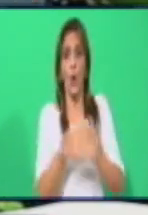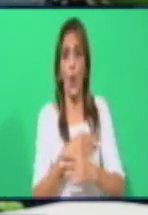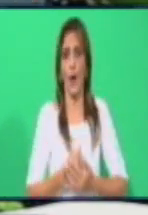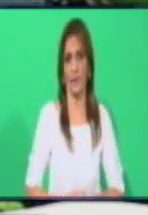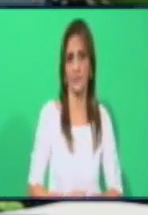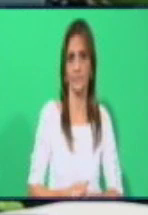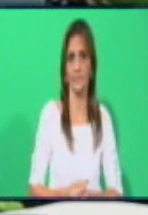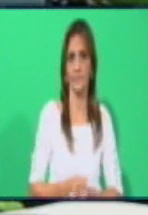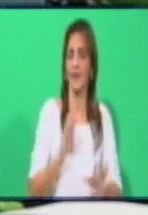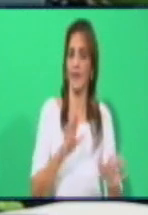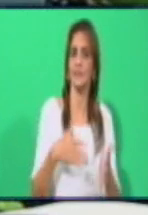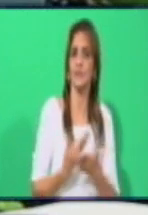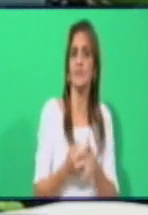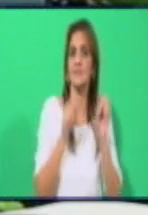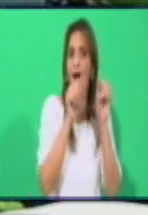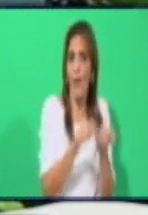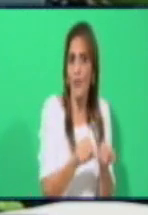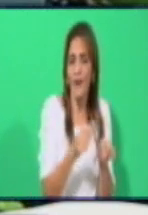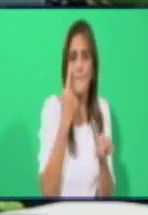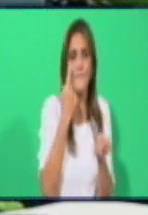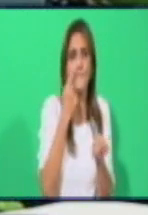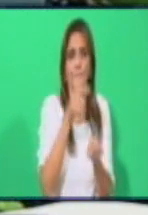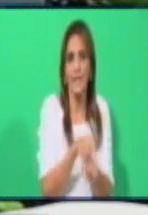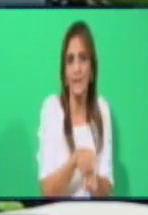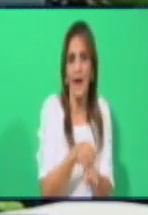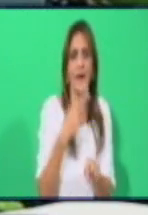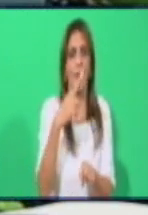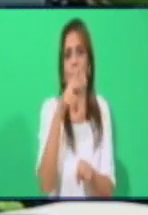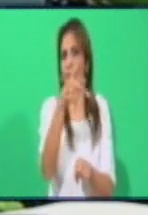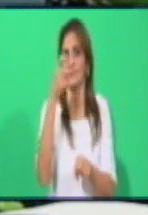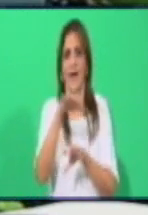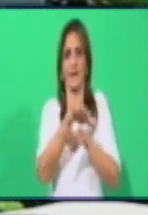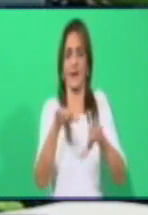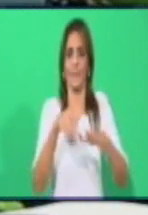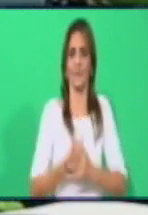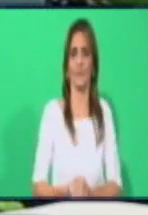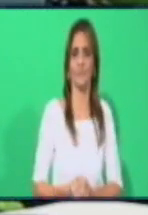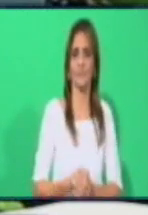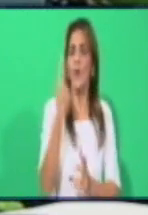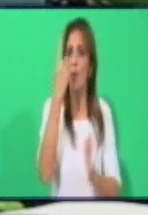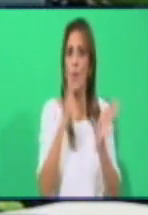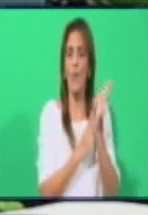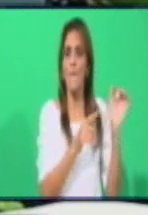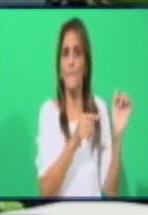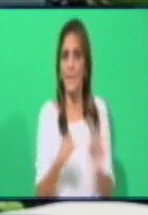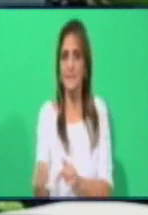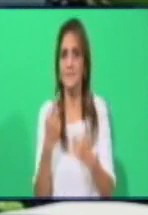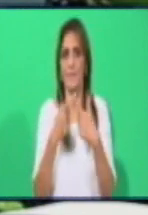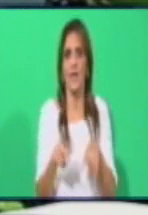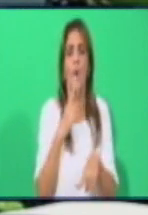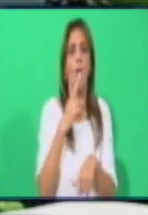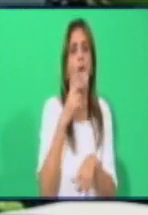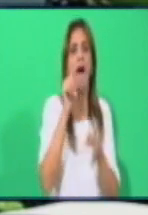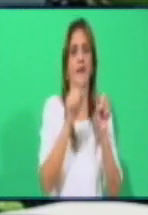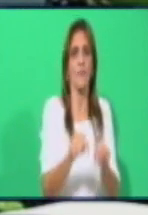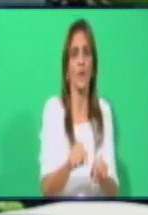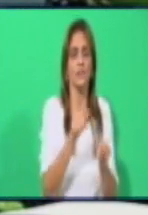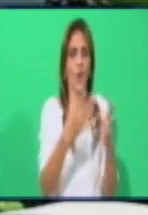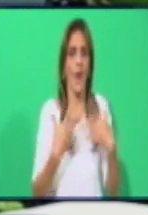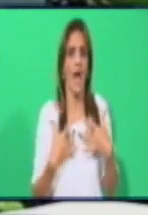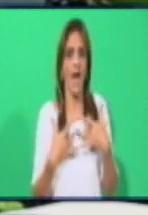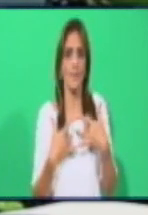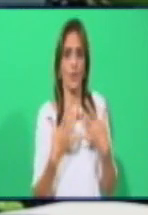de esa entidad. Y mire, tuvo respuesta, pasó algo más de un mes, pero la respuesta la hemos tenido,